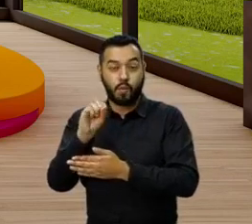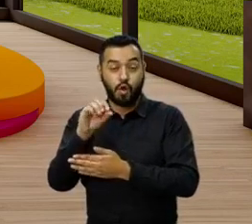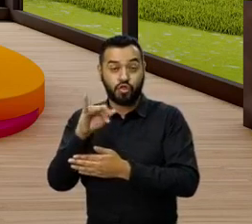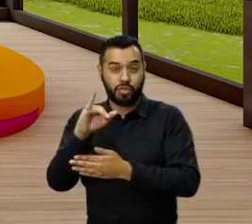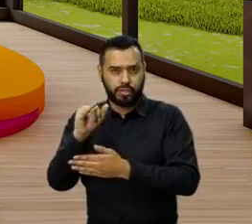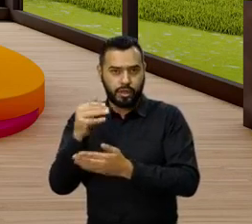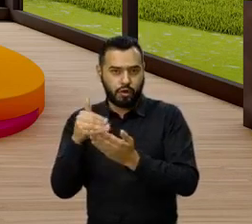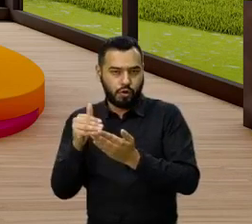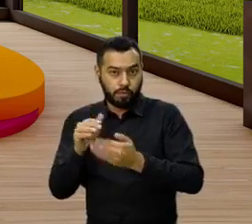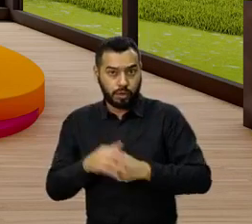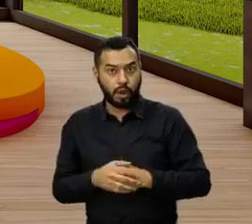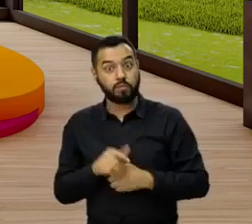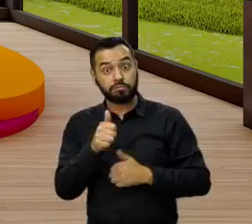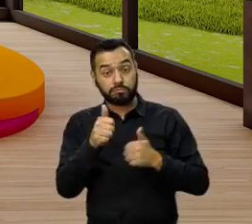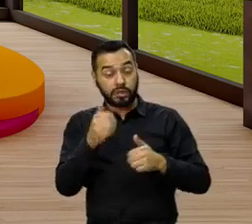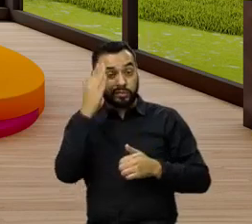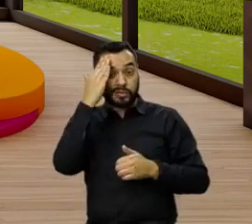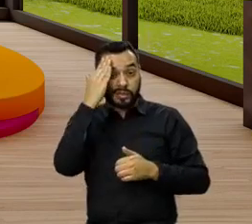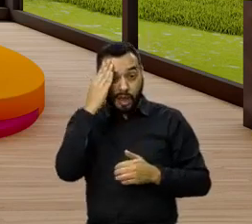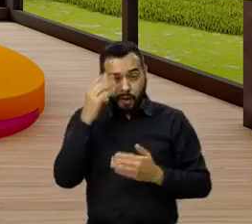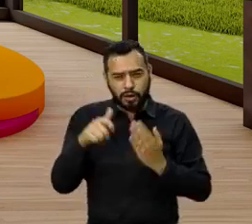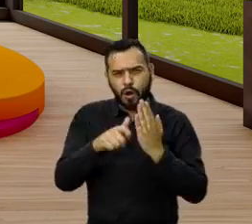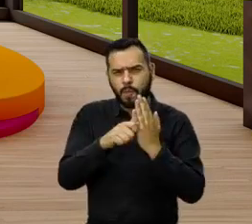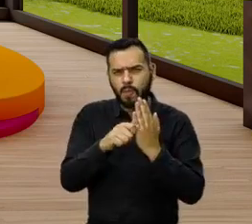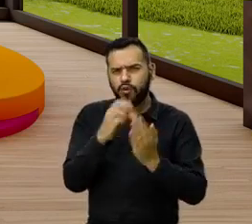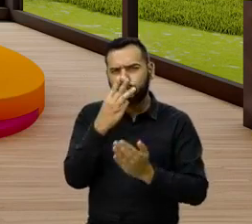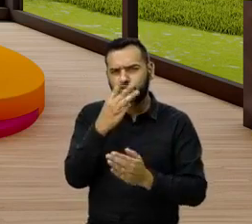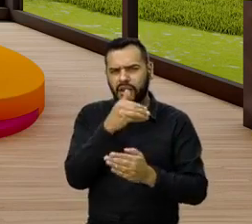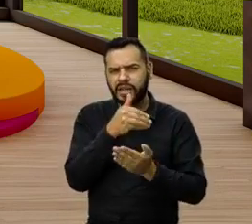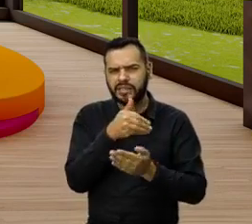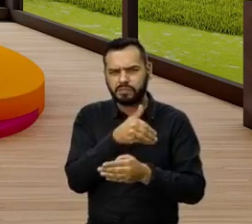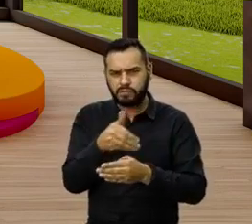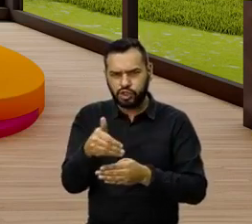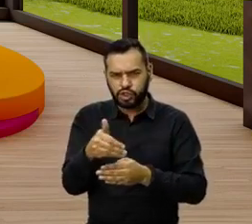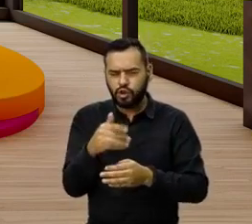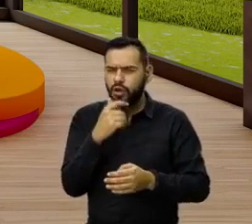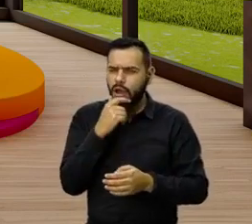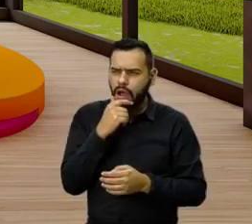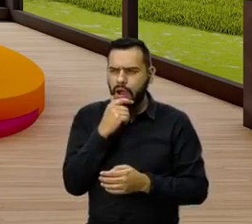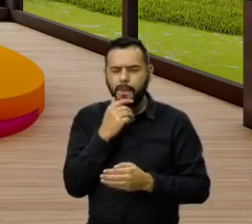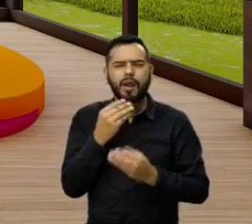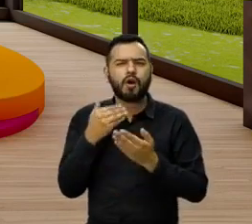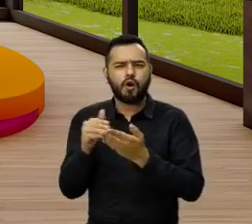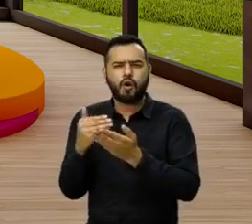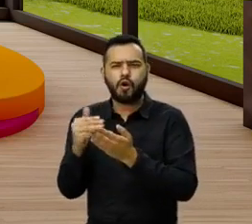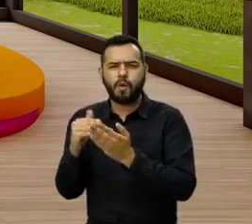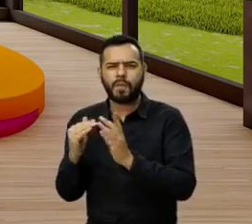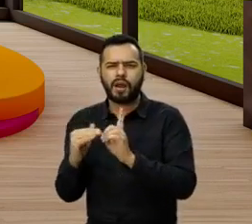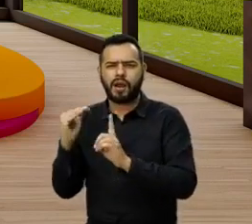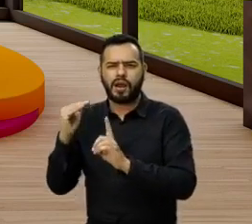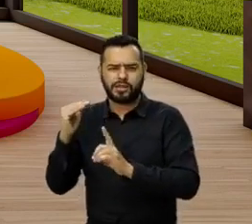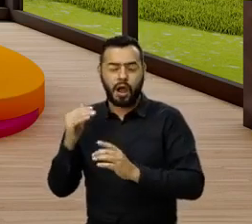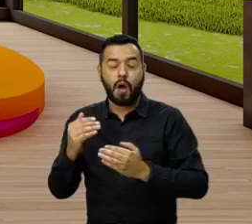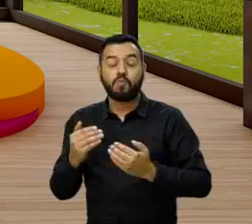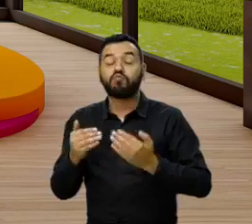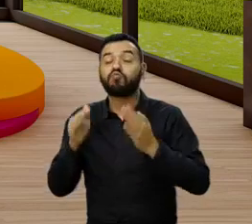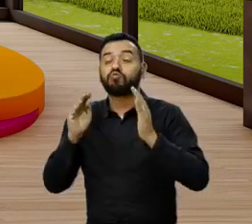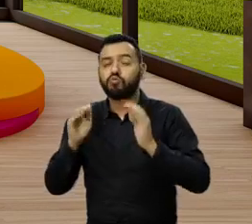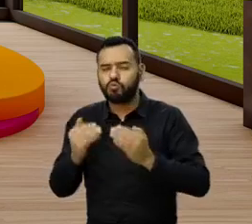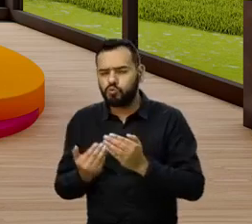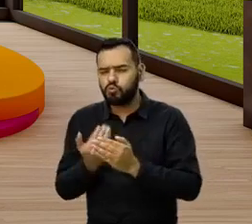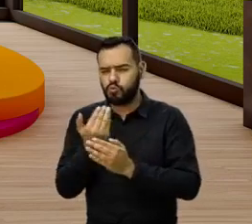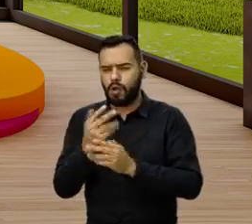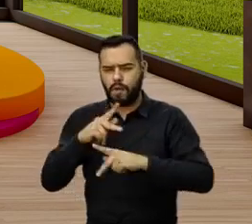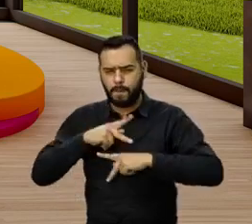saben todos a disfrutar de este espectacular bono de 3 millones de pesos para que puedan comprar su vivienda nueva y propia en cedro